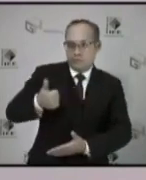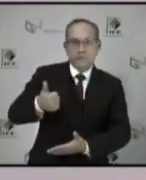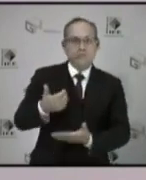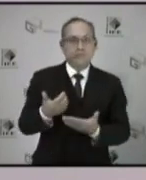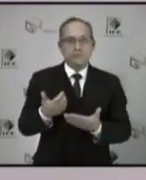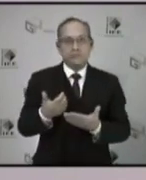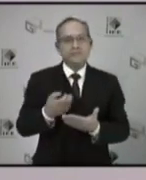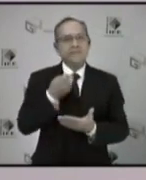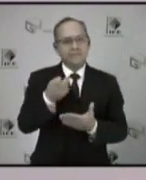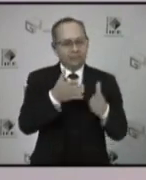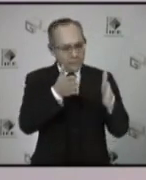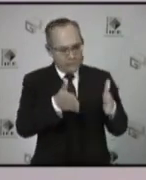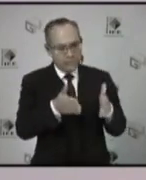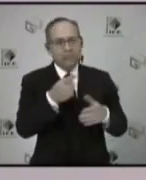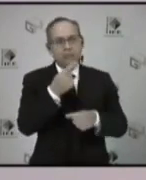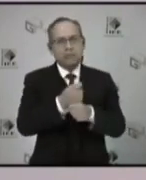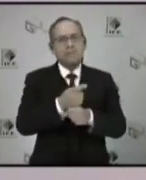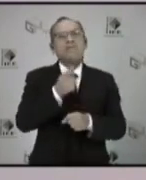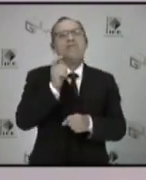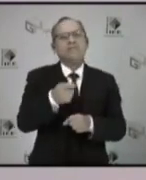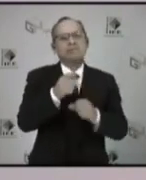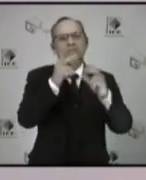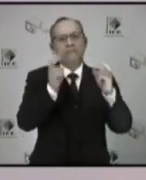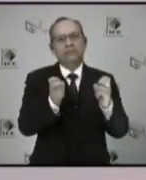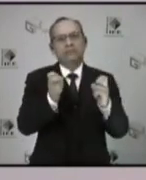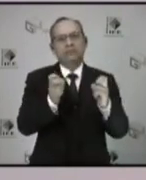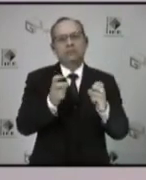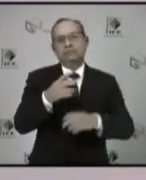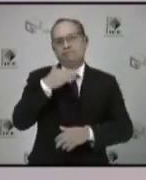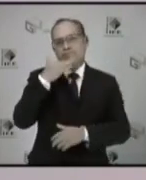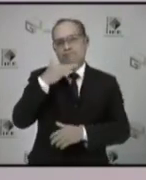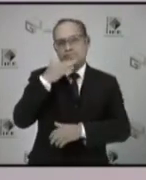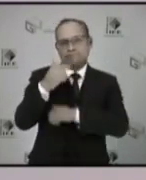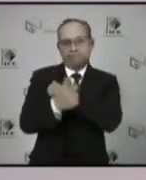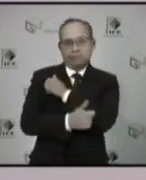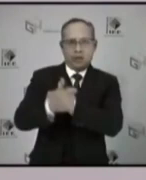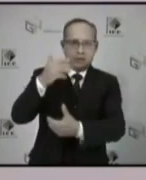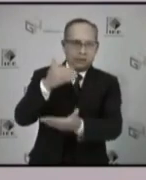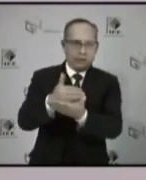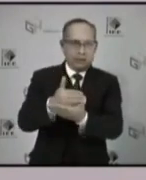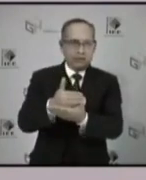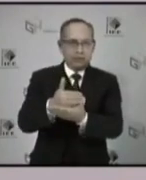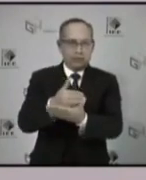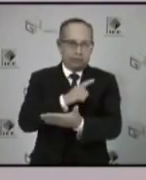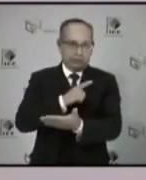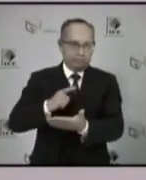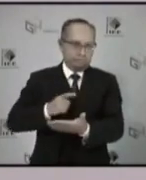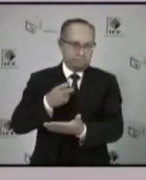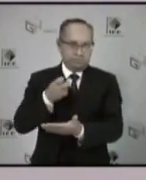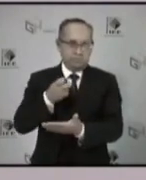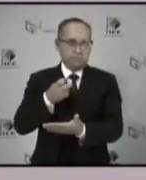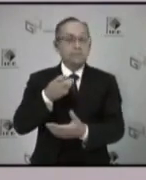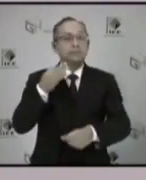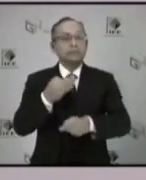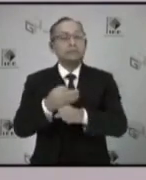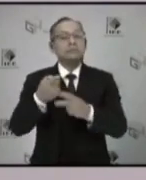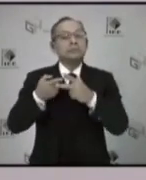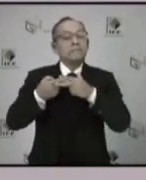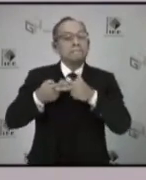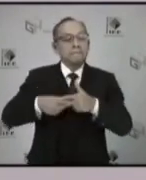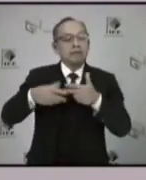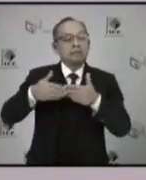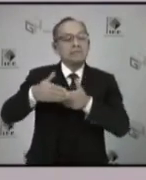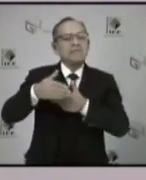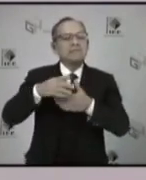es el combate a la corrupción. Empezaría diciendo que entre estas cuatro